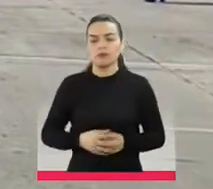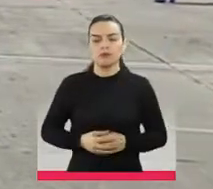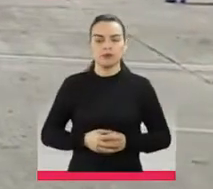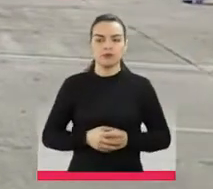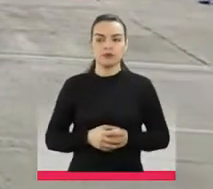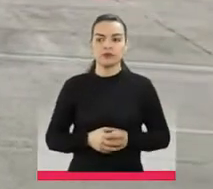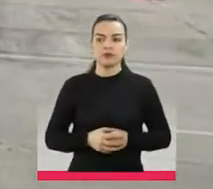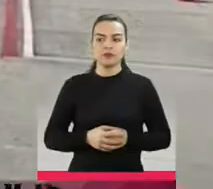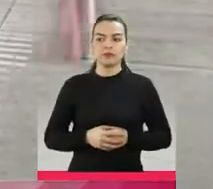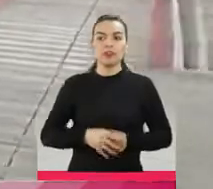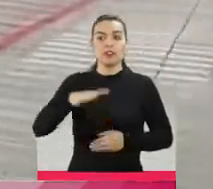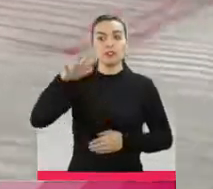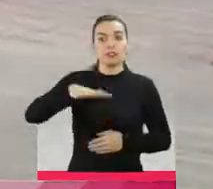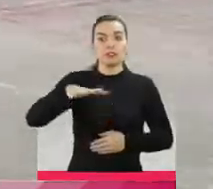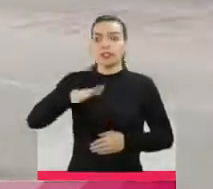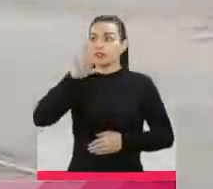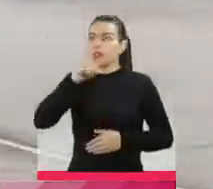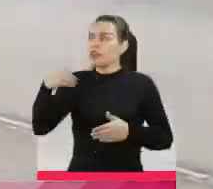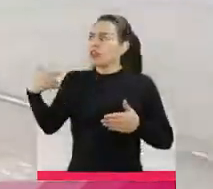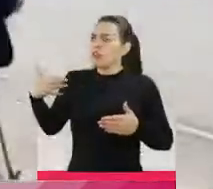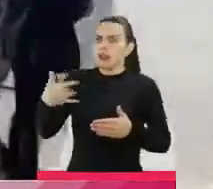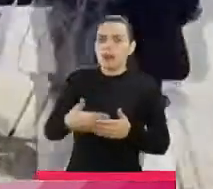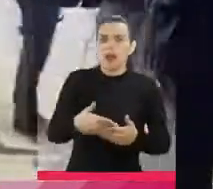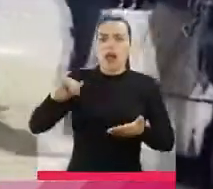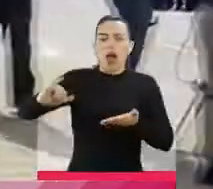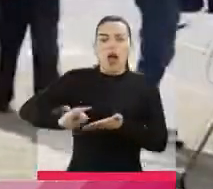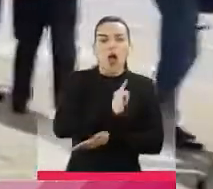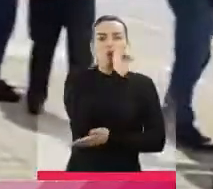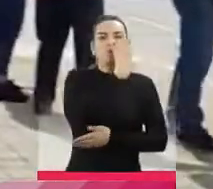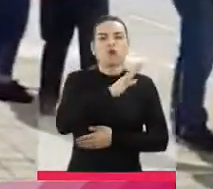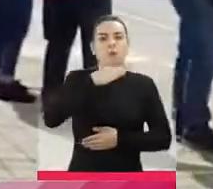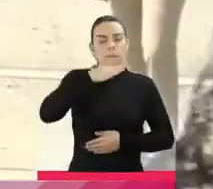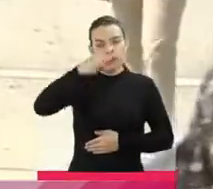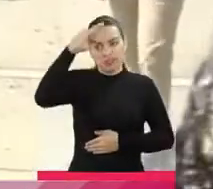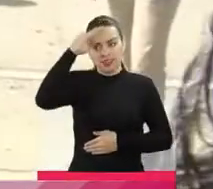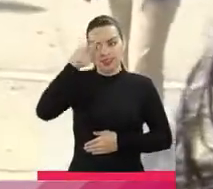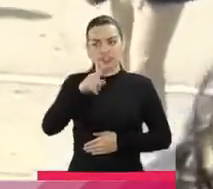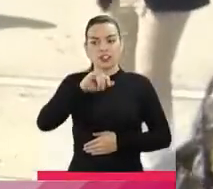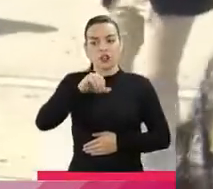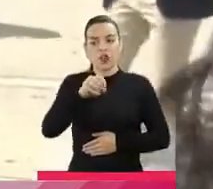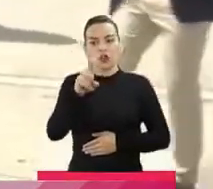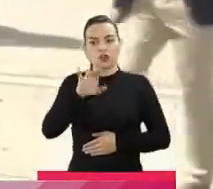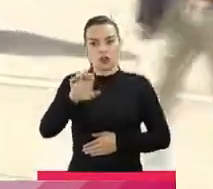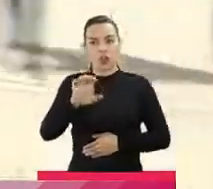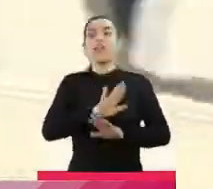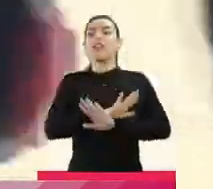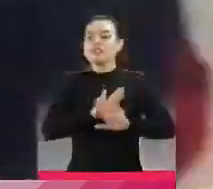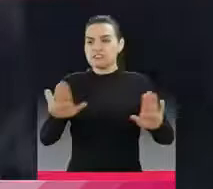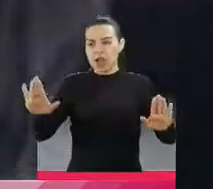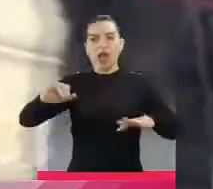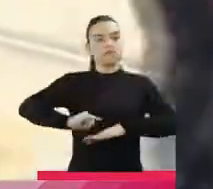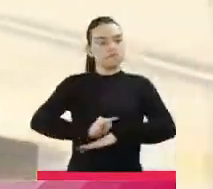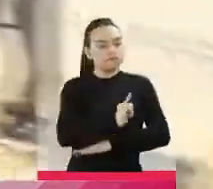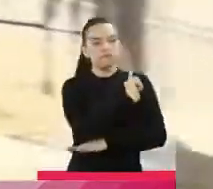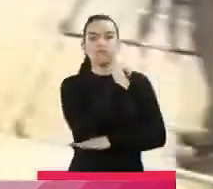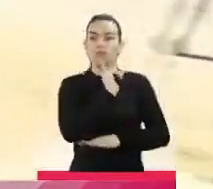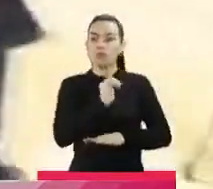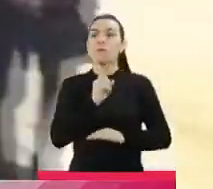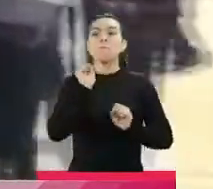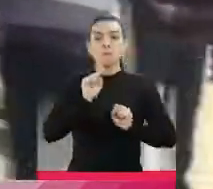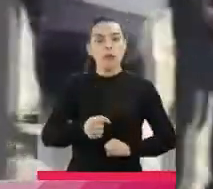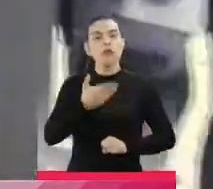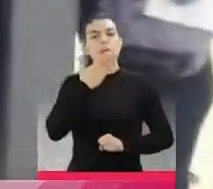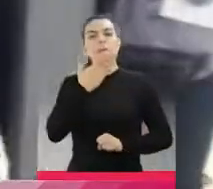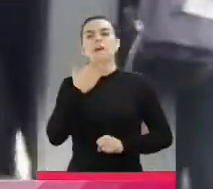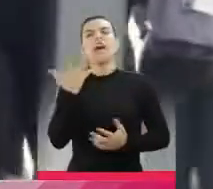Meses de inactividad, el aeropuerto de Medellín José María Córdoba retomó los vuelos comerciales. El plan piloto permitió la llegada de un vuelo desde